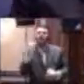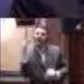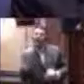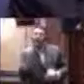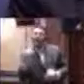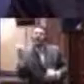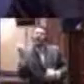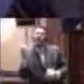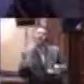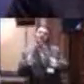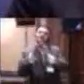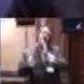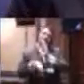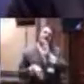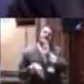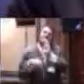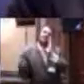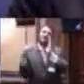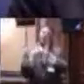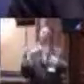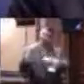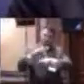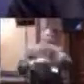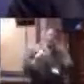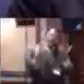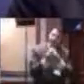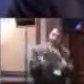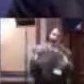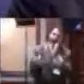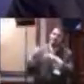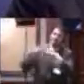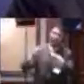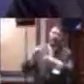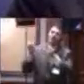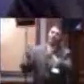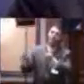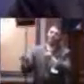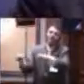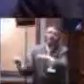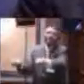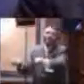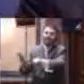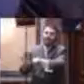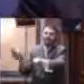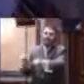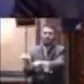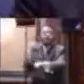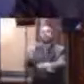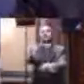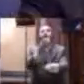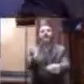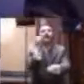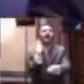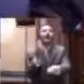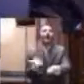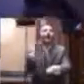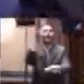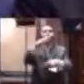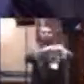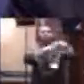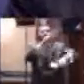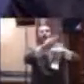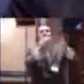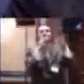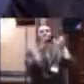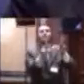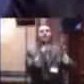partido. Entonces, muy probablemente tengamos este mismo tipo de coyunturas en